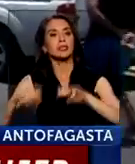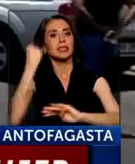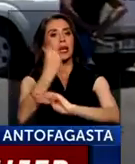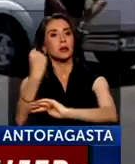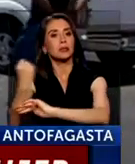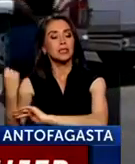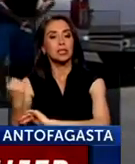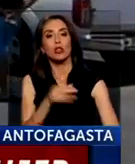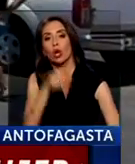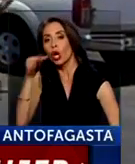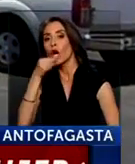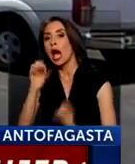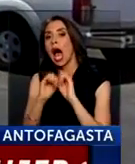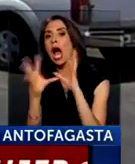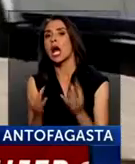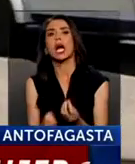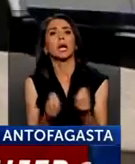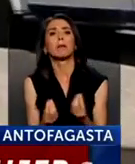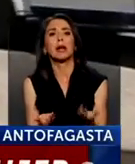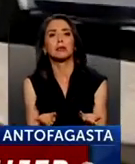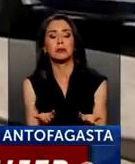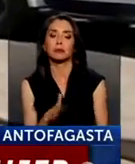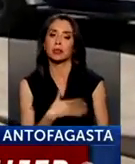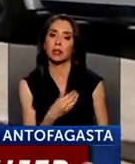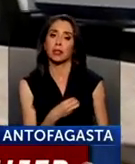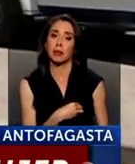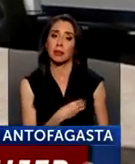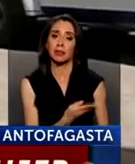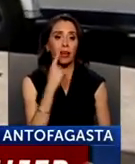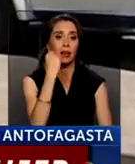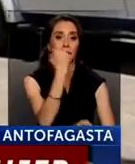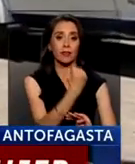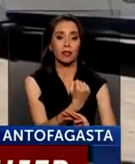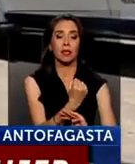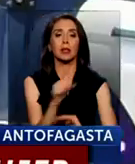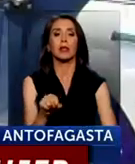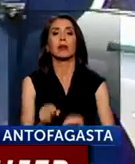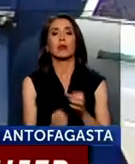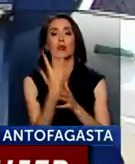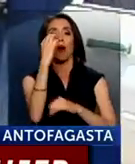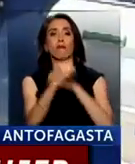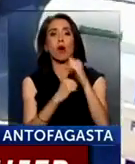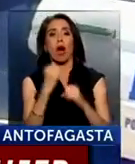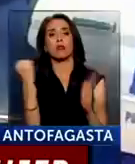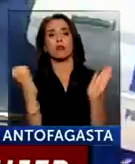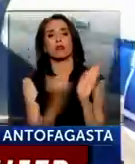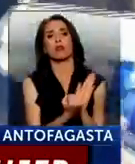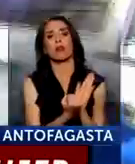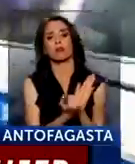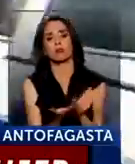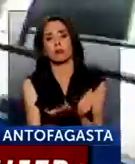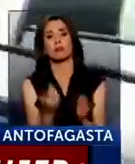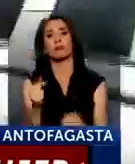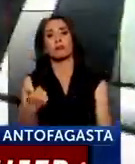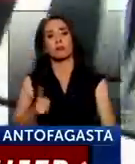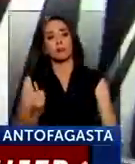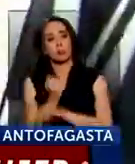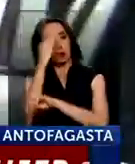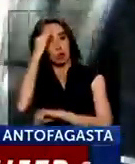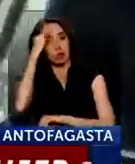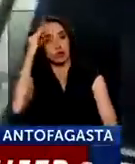esclarecer qué fue lo que ocurrió un lamentable hecho que llega a empañar este nuevo año y donde ahora la policía deberá